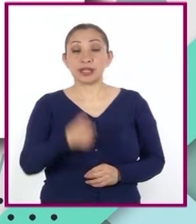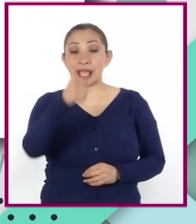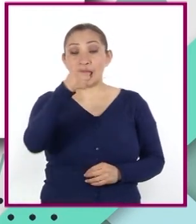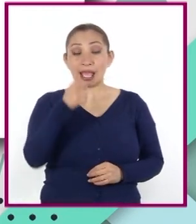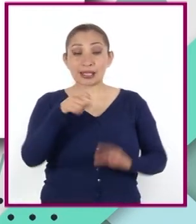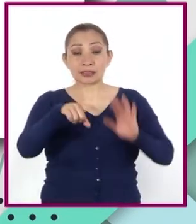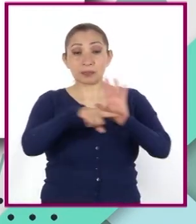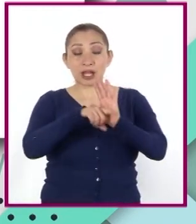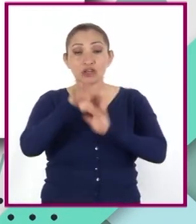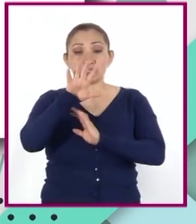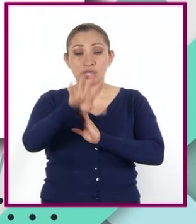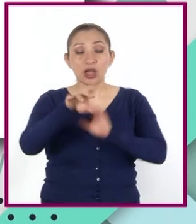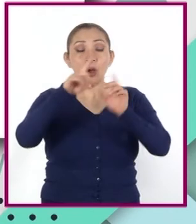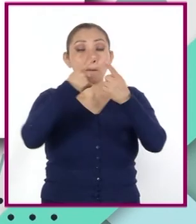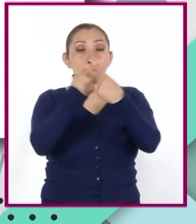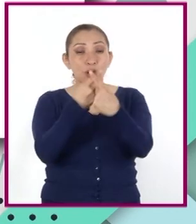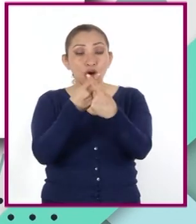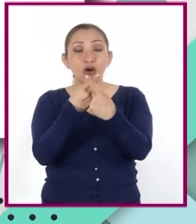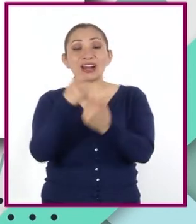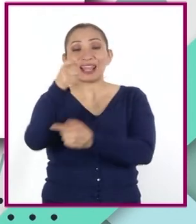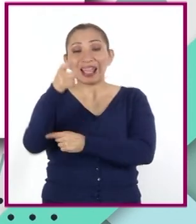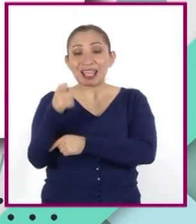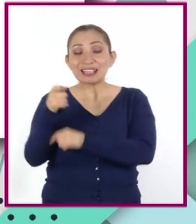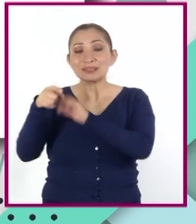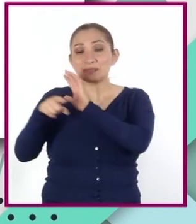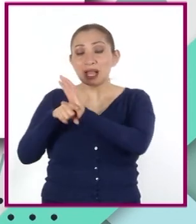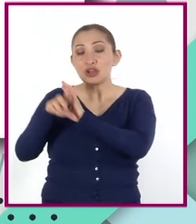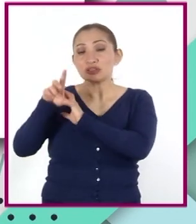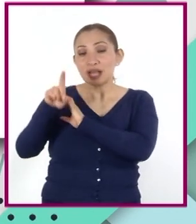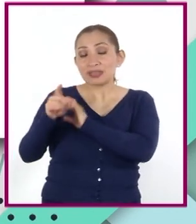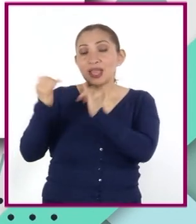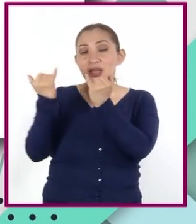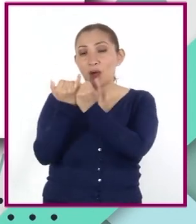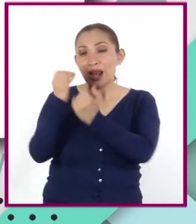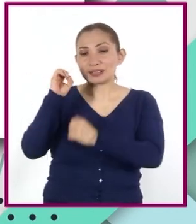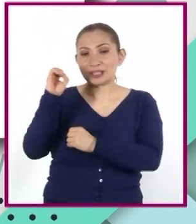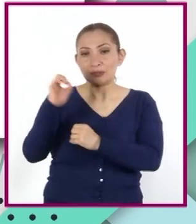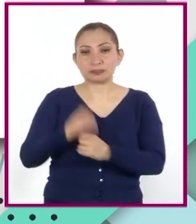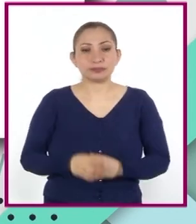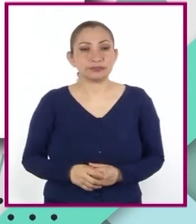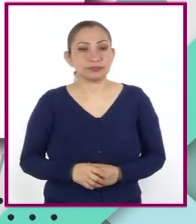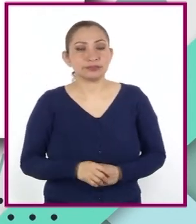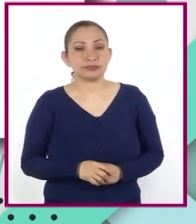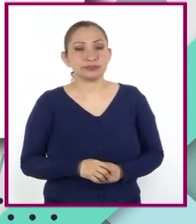x menos 5 que multiplica a x menos 30 es igual a 0.